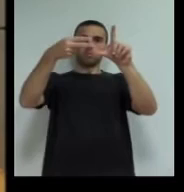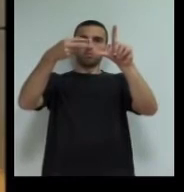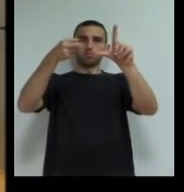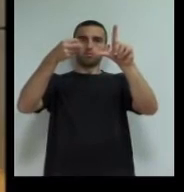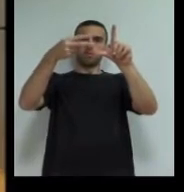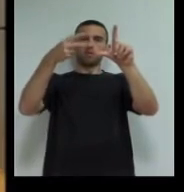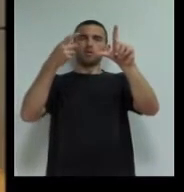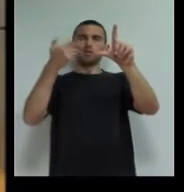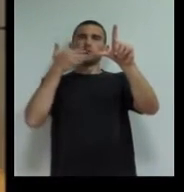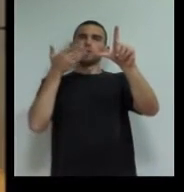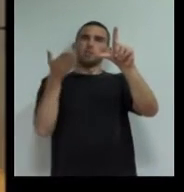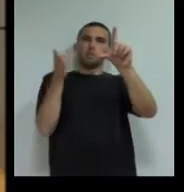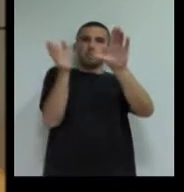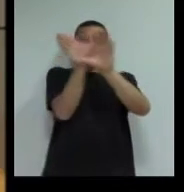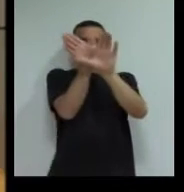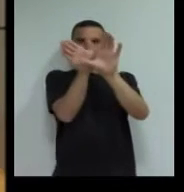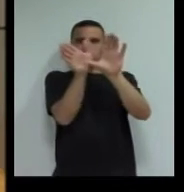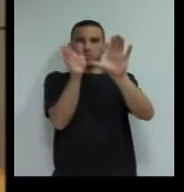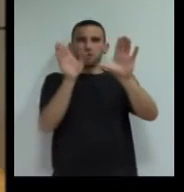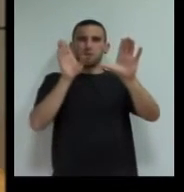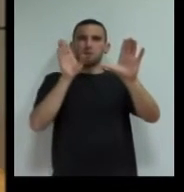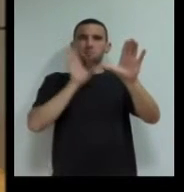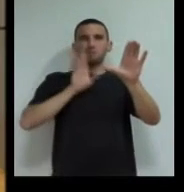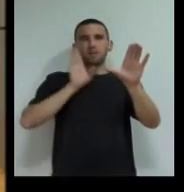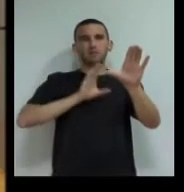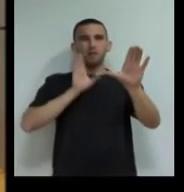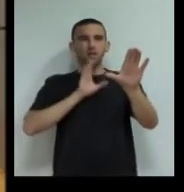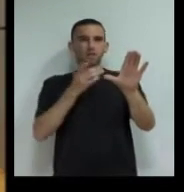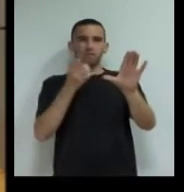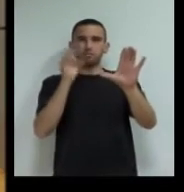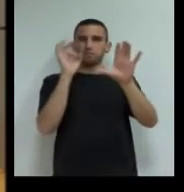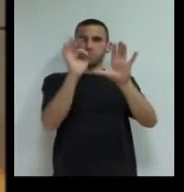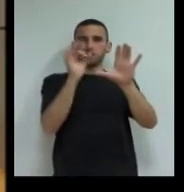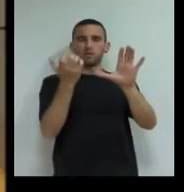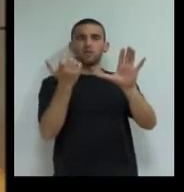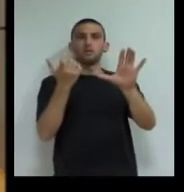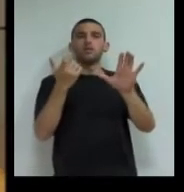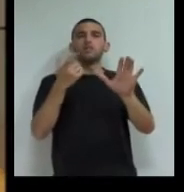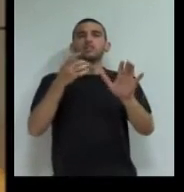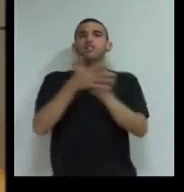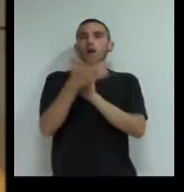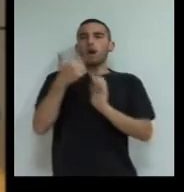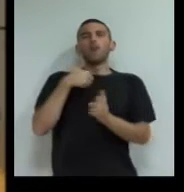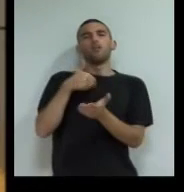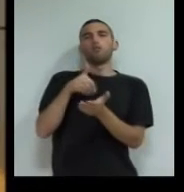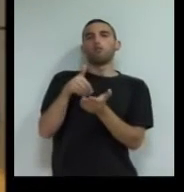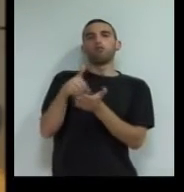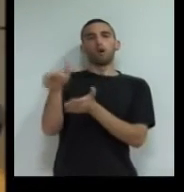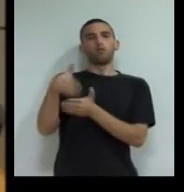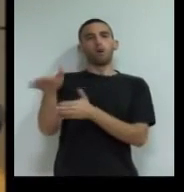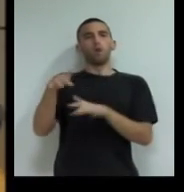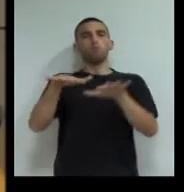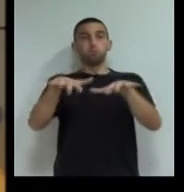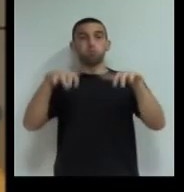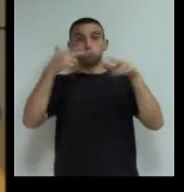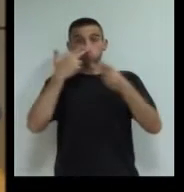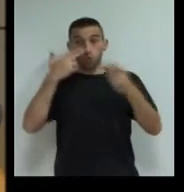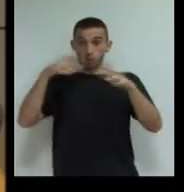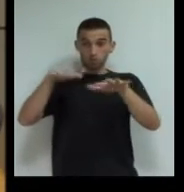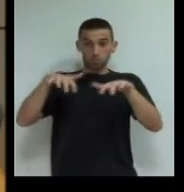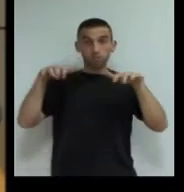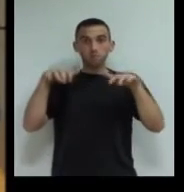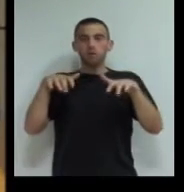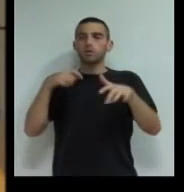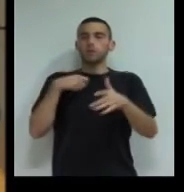película manchada, entonces estás echando al público afuera. Es decir, nosotros desechamos esa idea